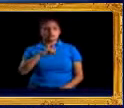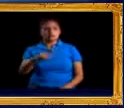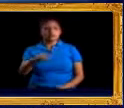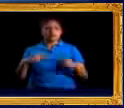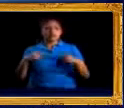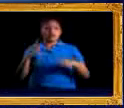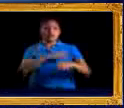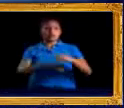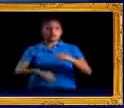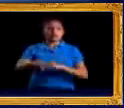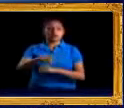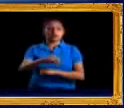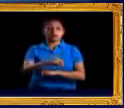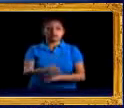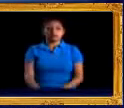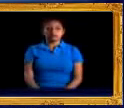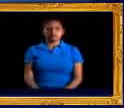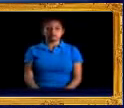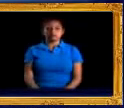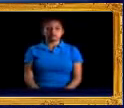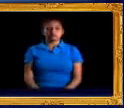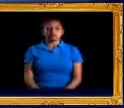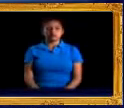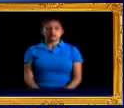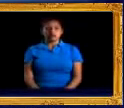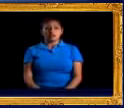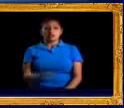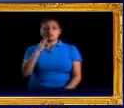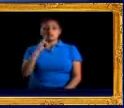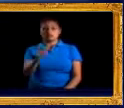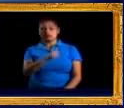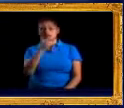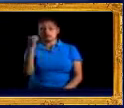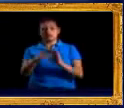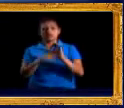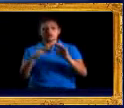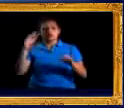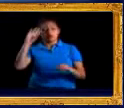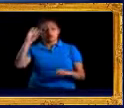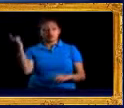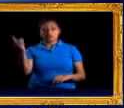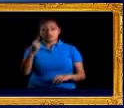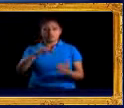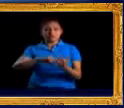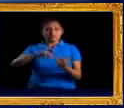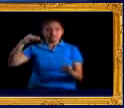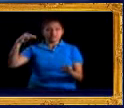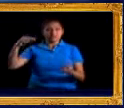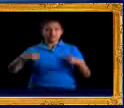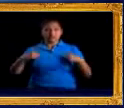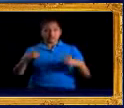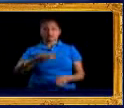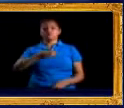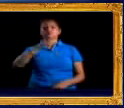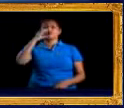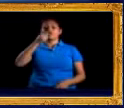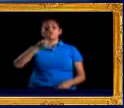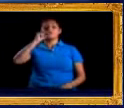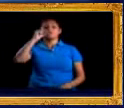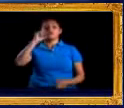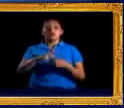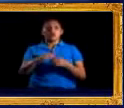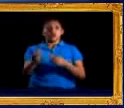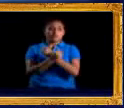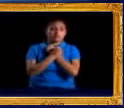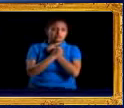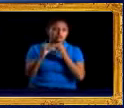inmundo, aborrecible. Y dice el verso 3, porque todas las naciones han bebido del vino de la pasión de